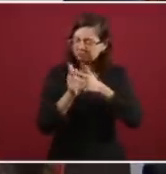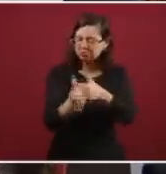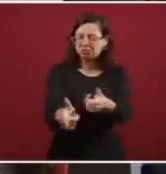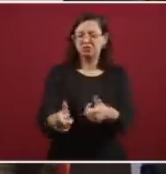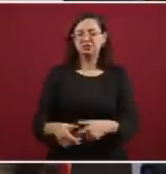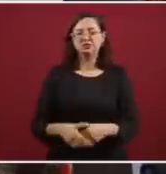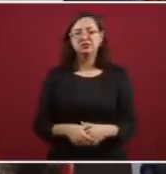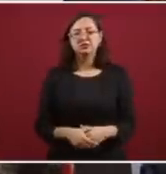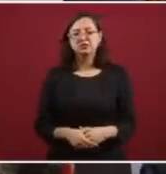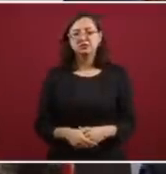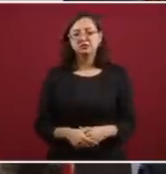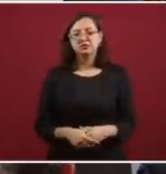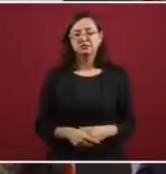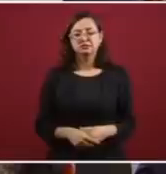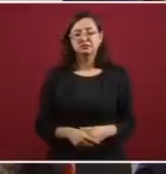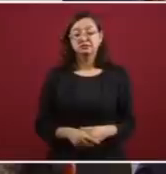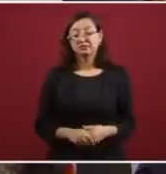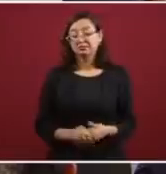Entonces,